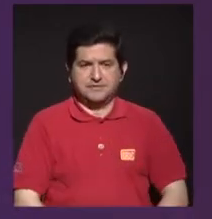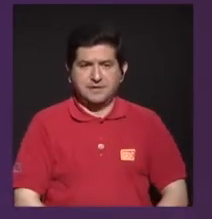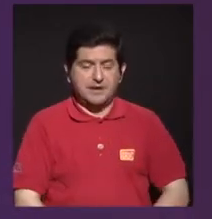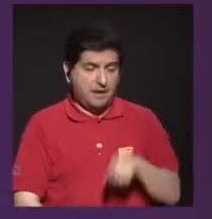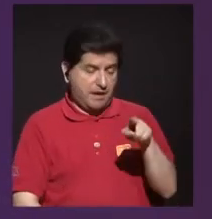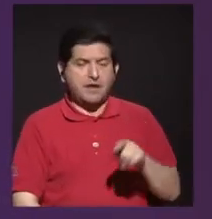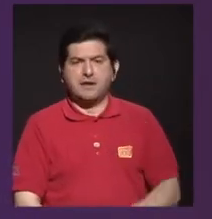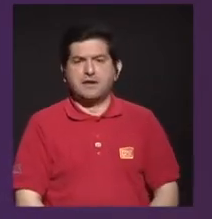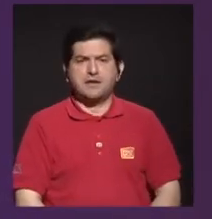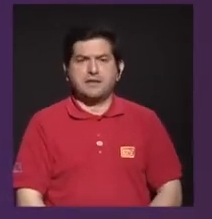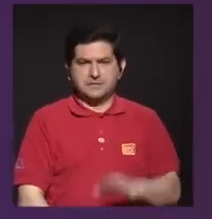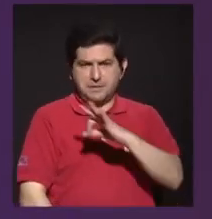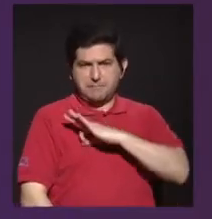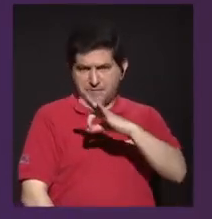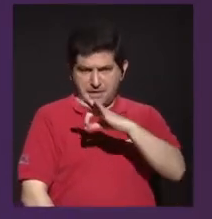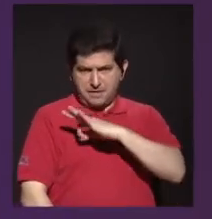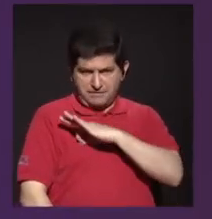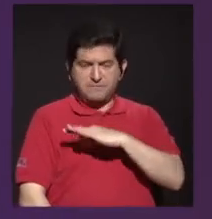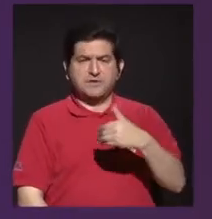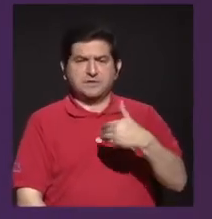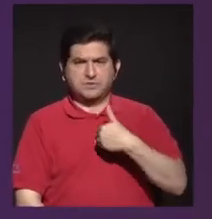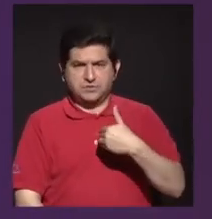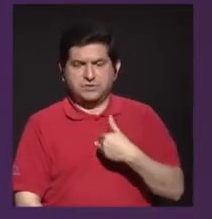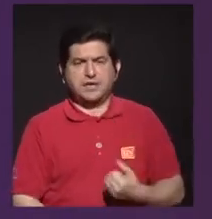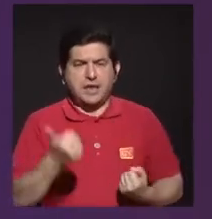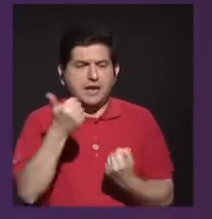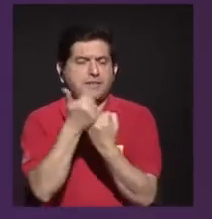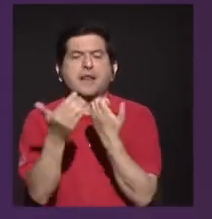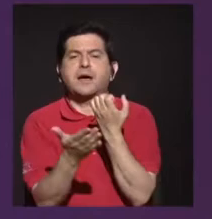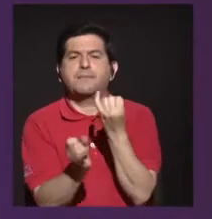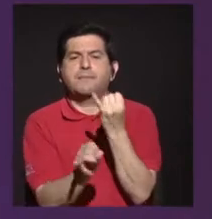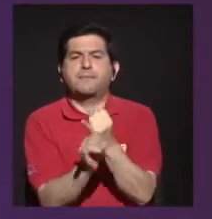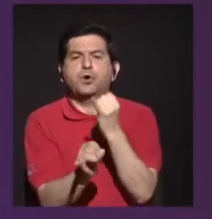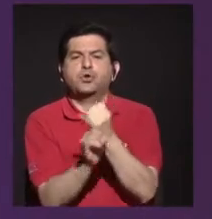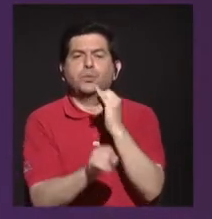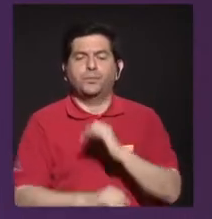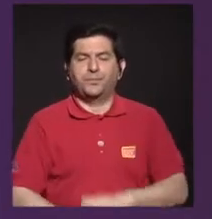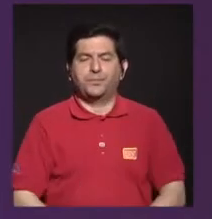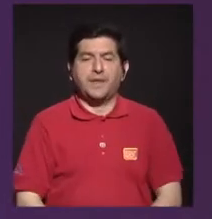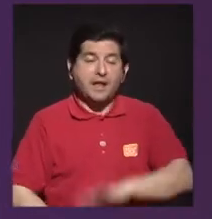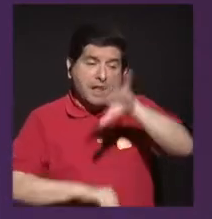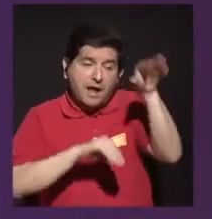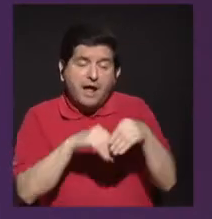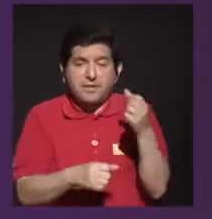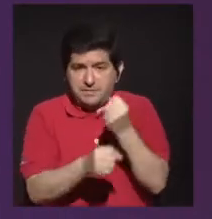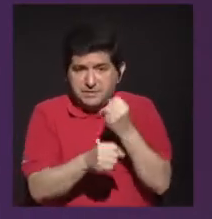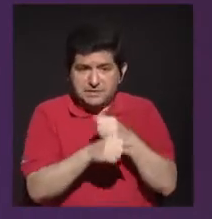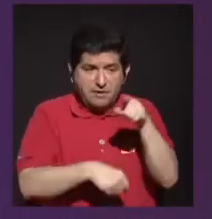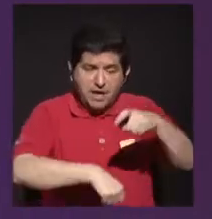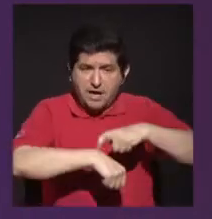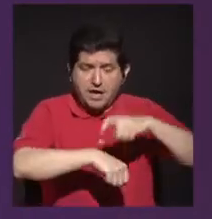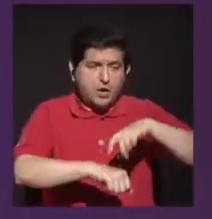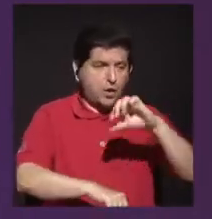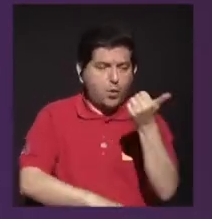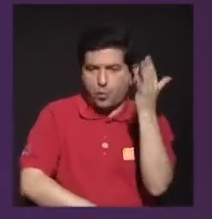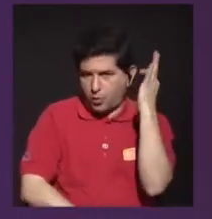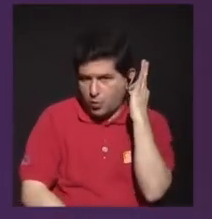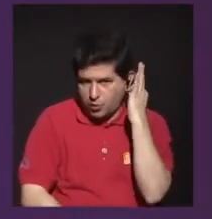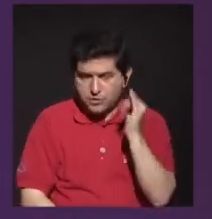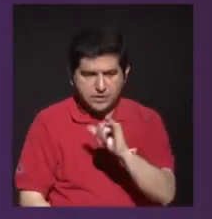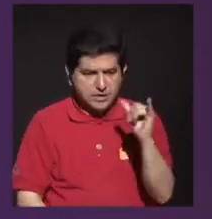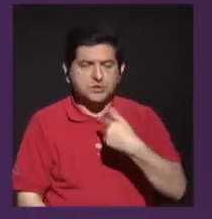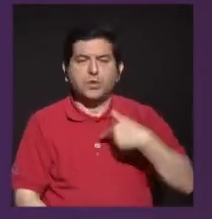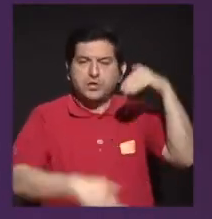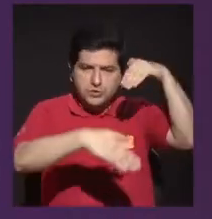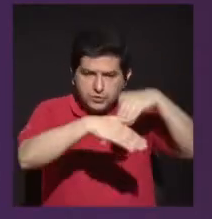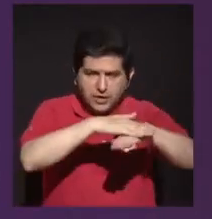siendo beneficiarias de un apoyo institucional. Entonces, además de estar trabajando en ese momento con otras mujeres, así fue como